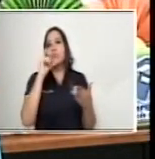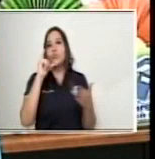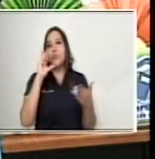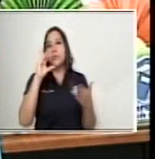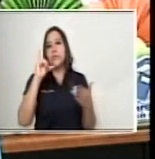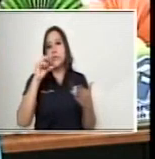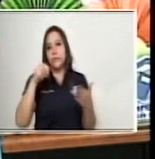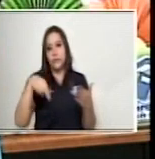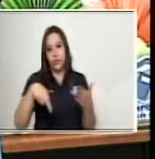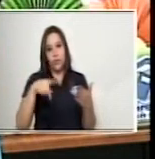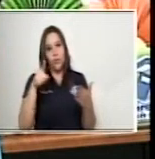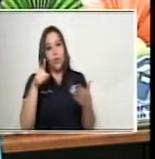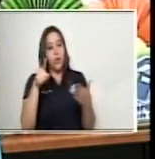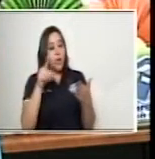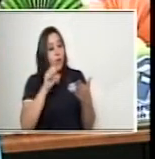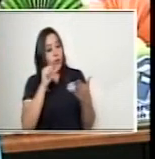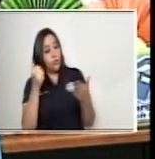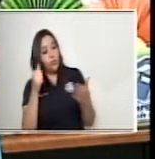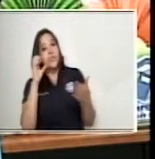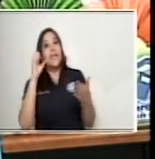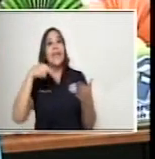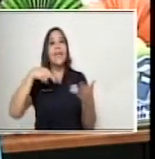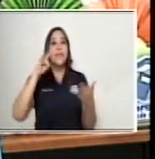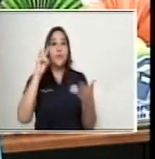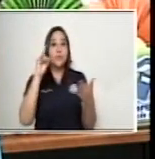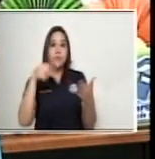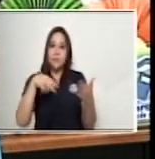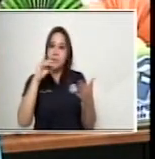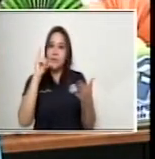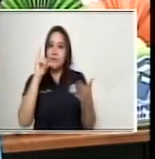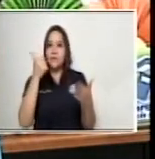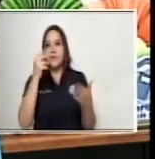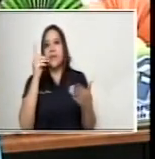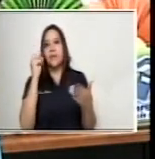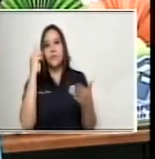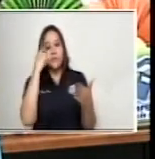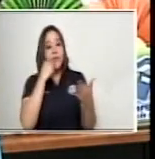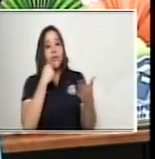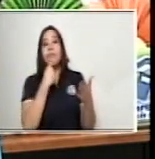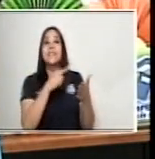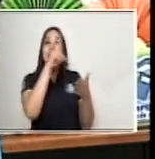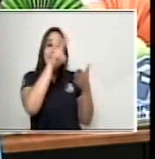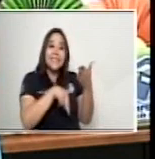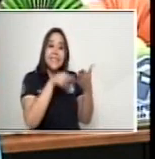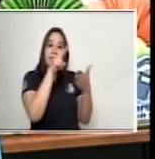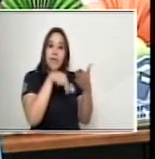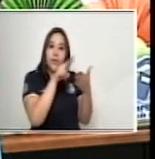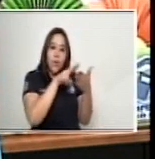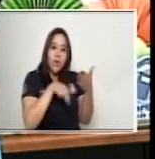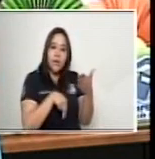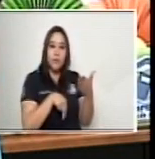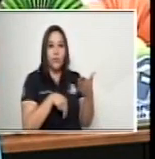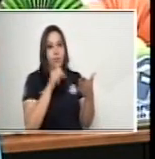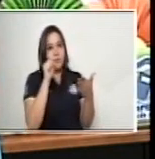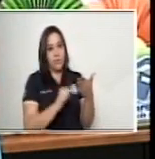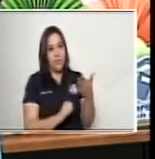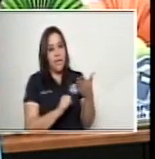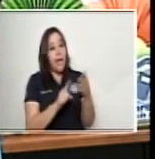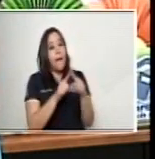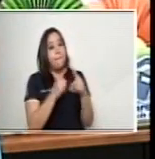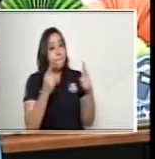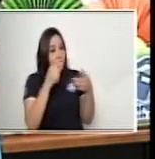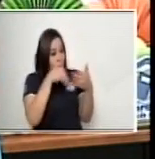los enunciados son sinónimos de las proposiciones. Pero también en la lectura